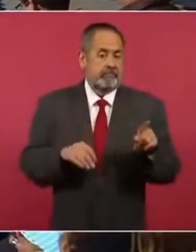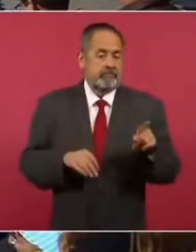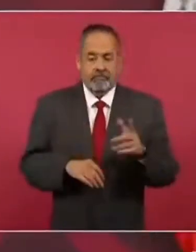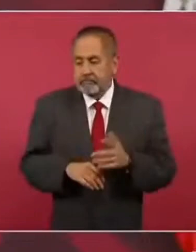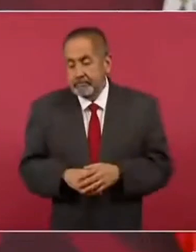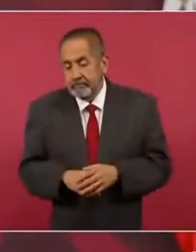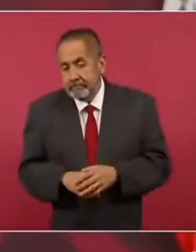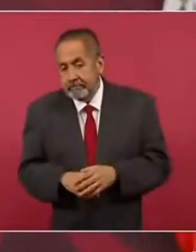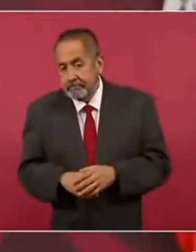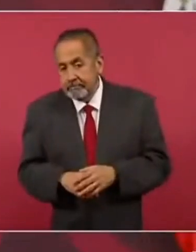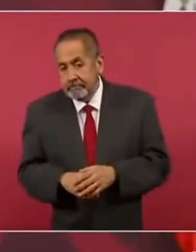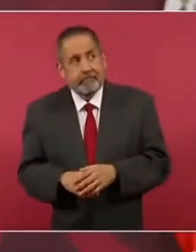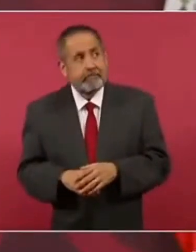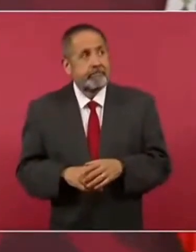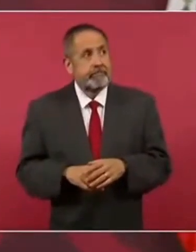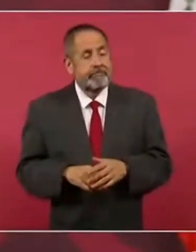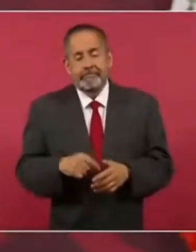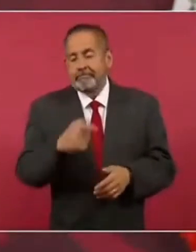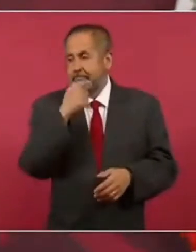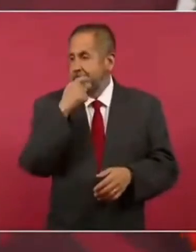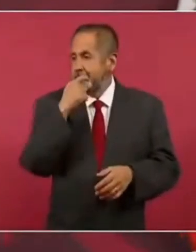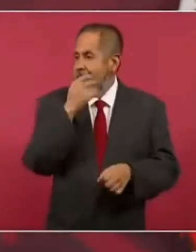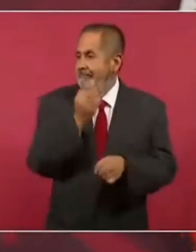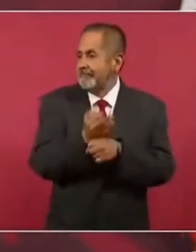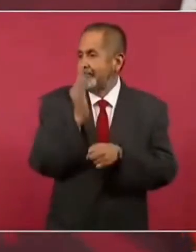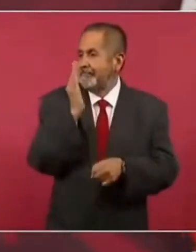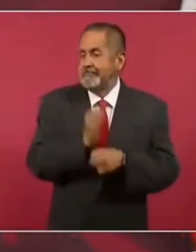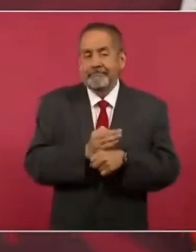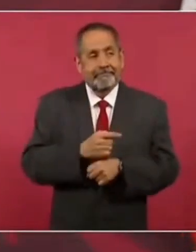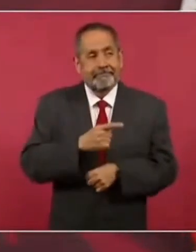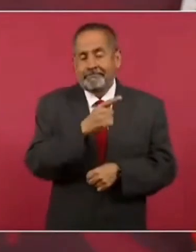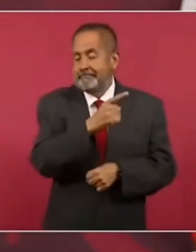pues causaría risa.